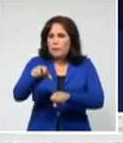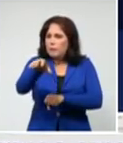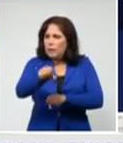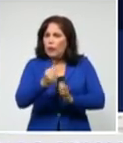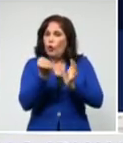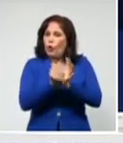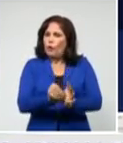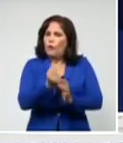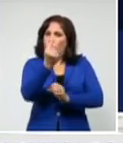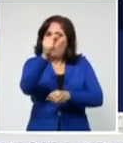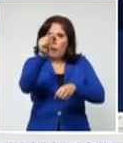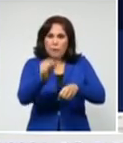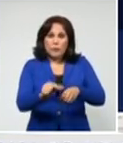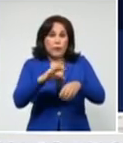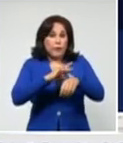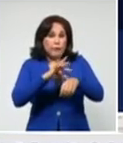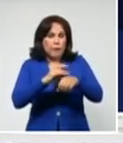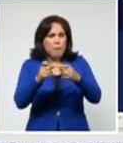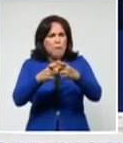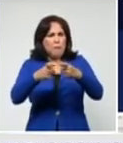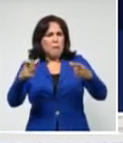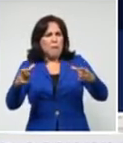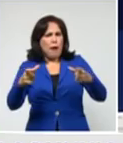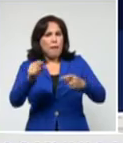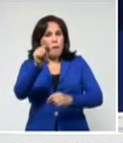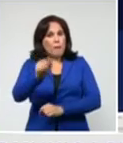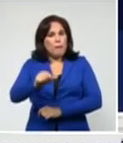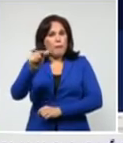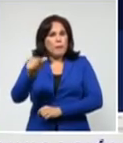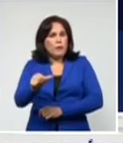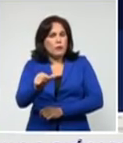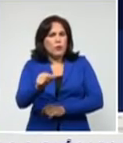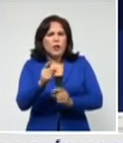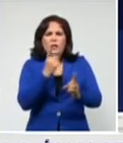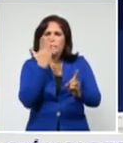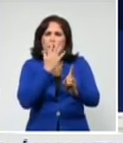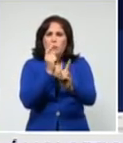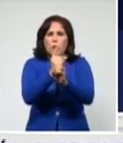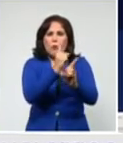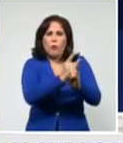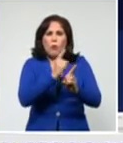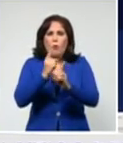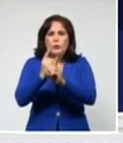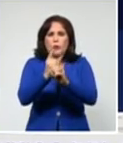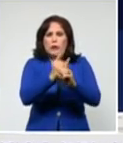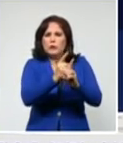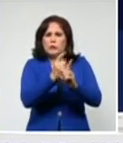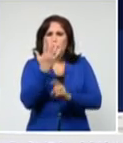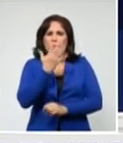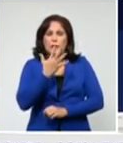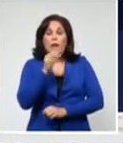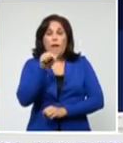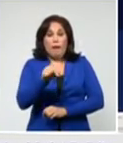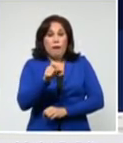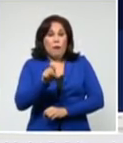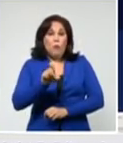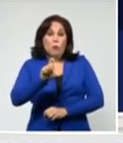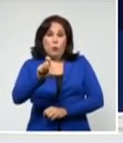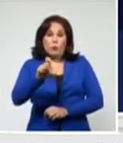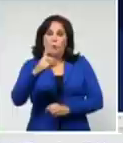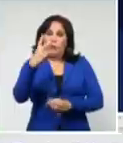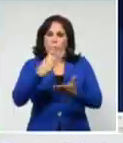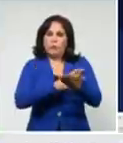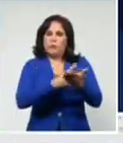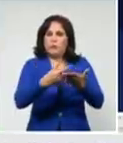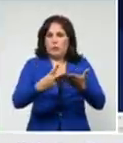caso, el mayor número de personas que han estado en contacto con ese caso en los últimos 15 días,